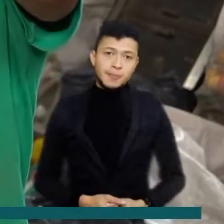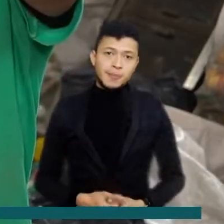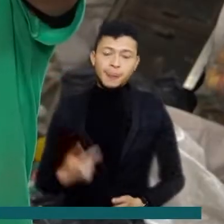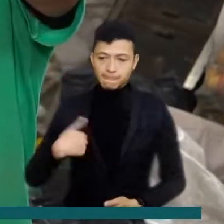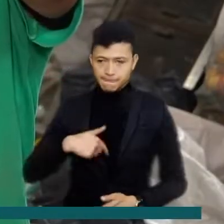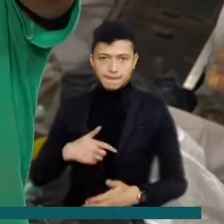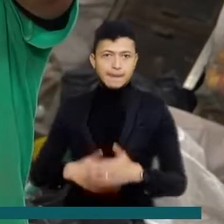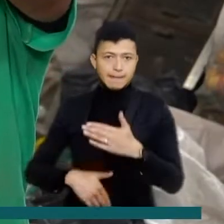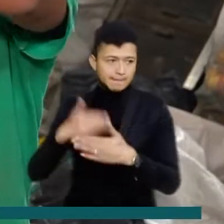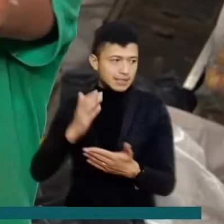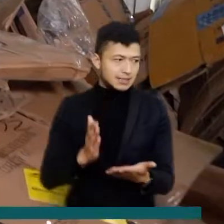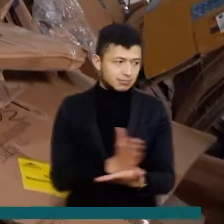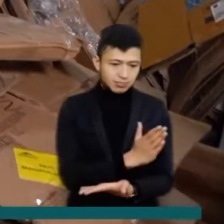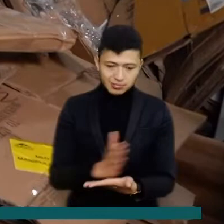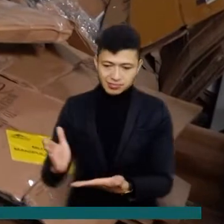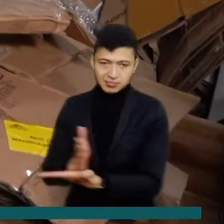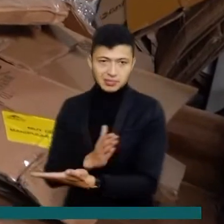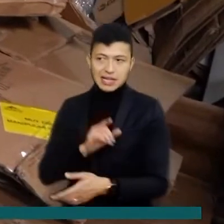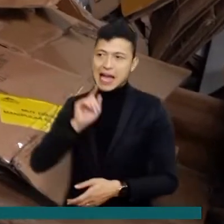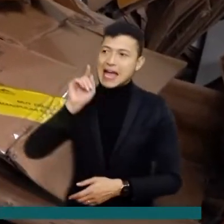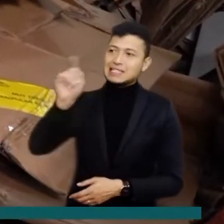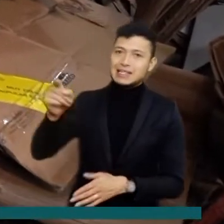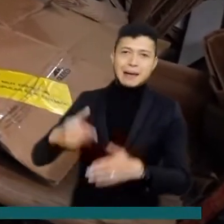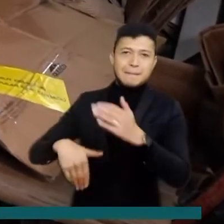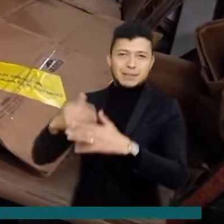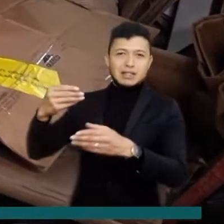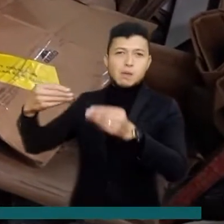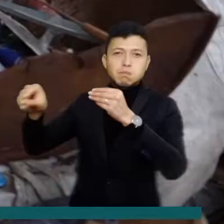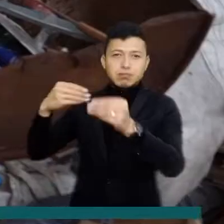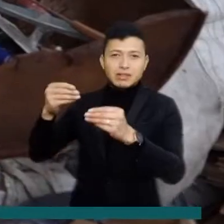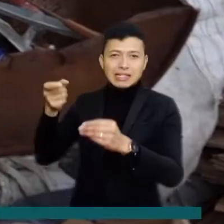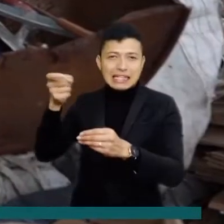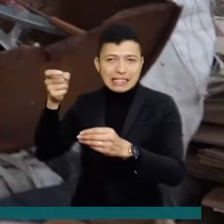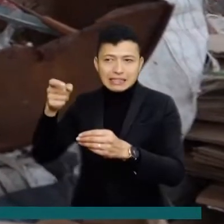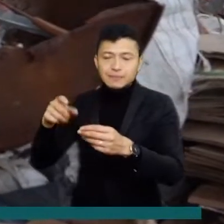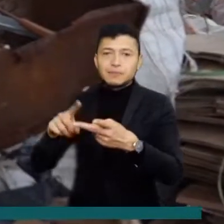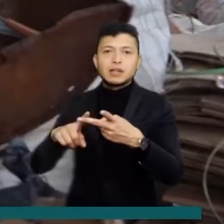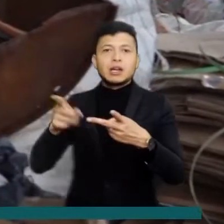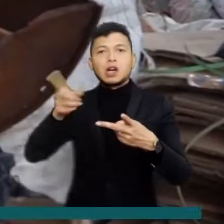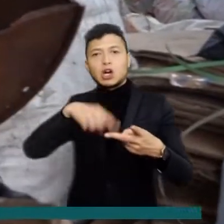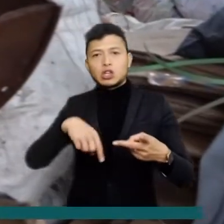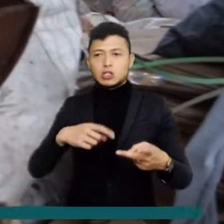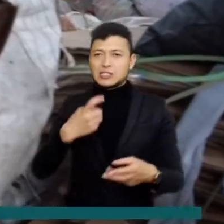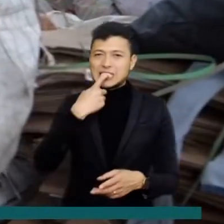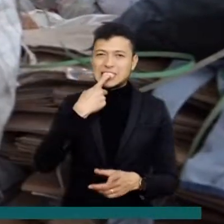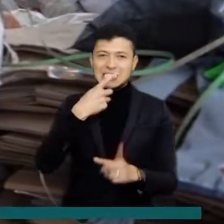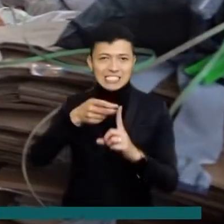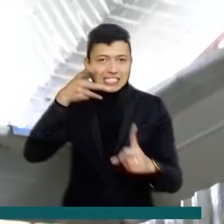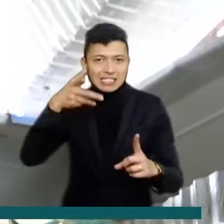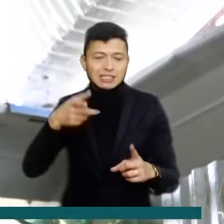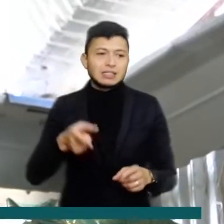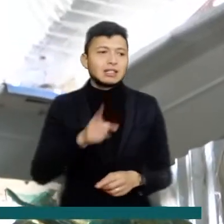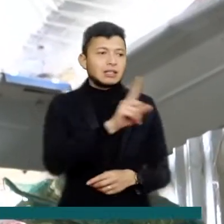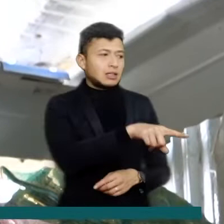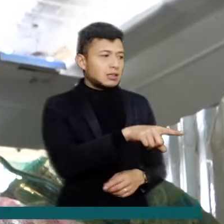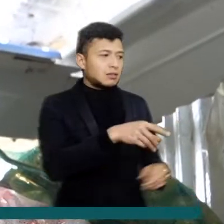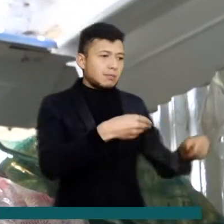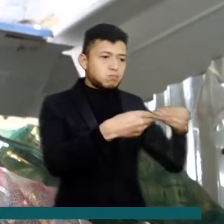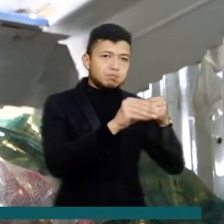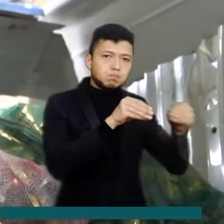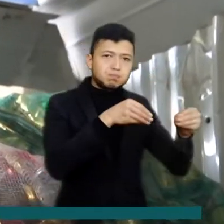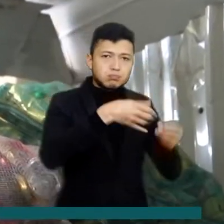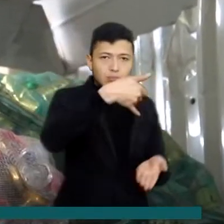separar desde allá, digamos, por allá comienza el cartón, después sigue la chatarra, después acá sigue el PET,